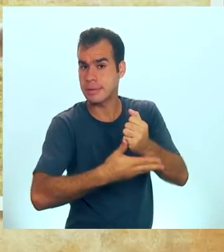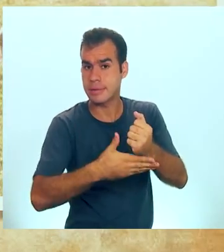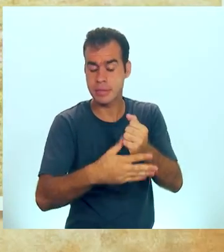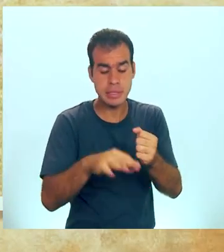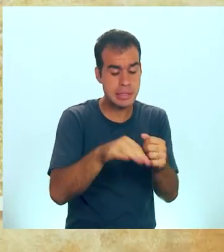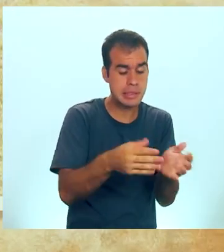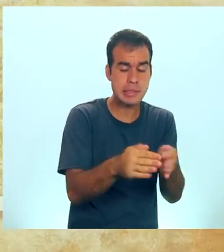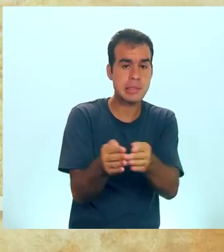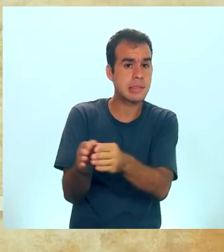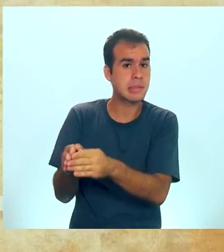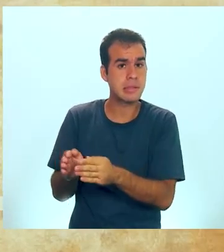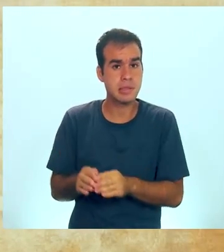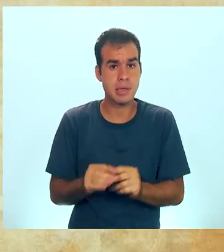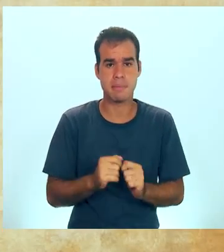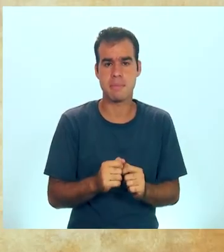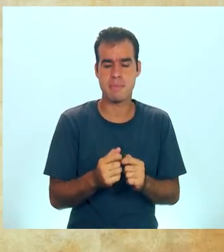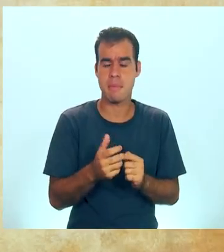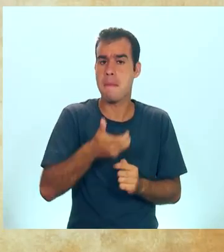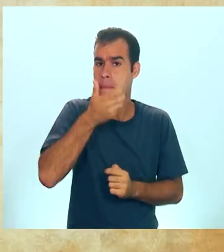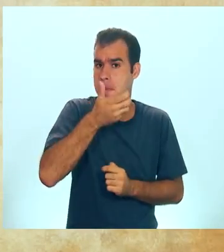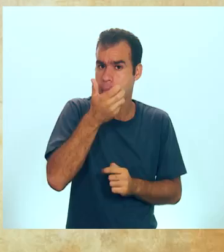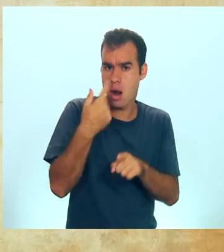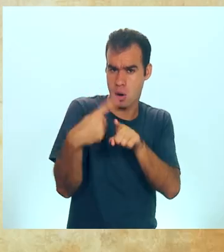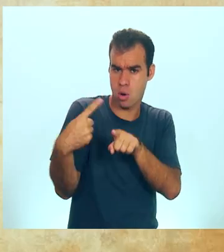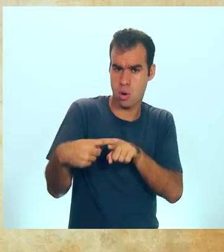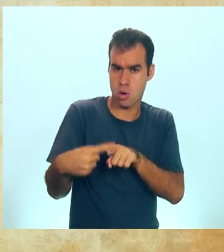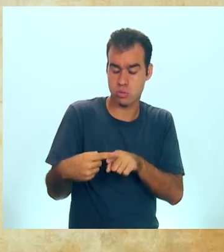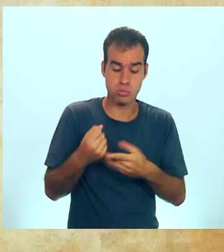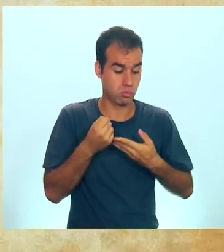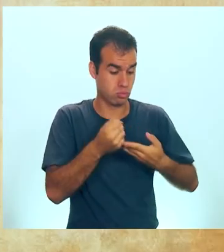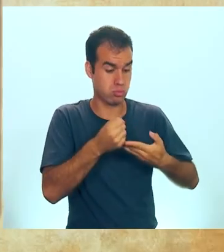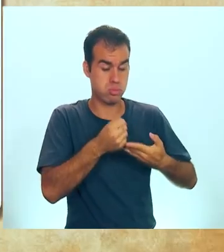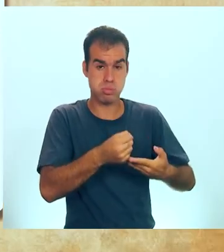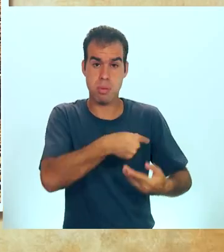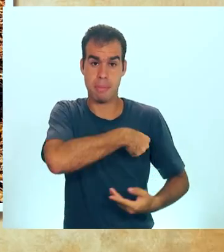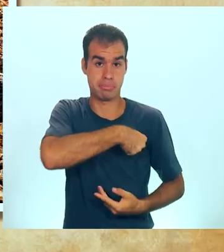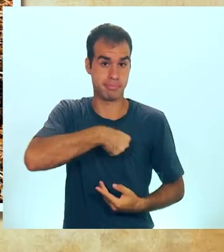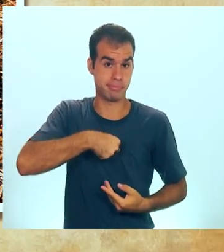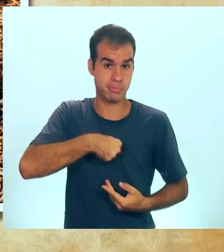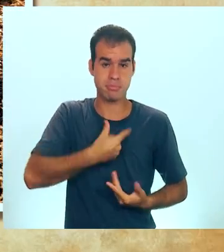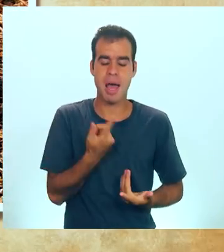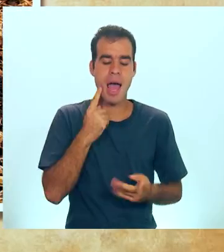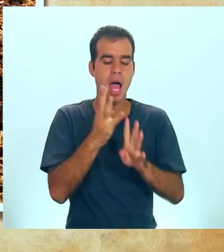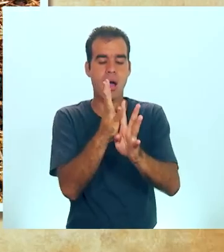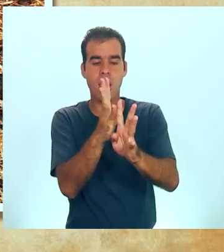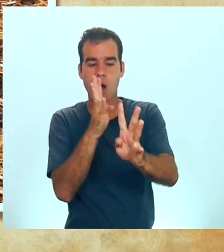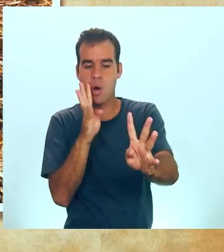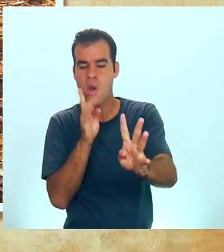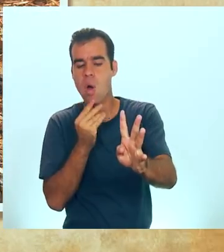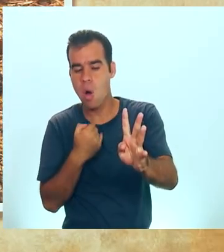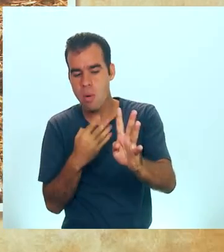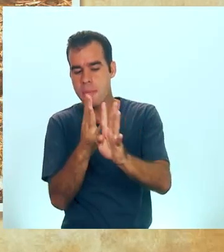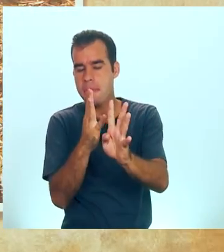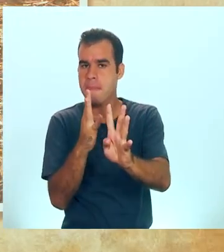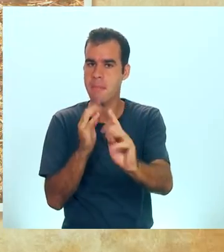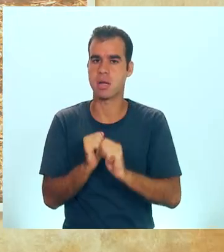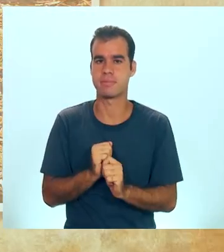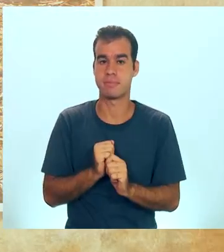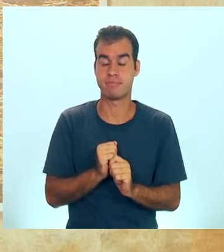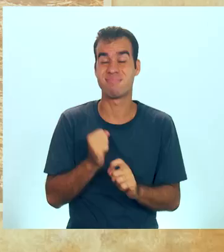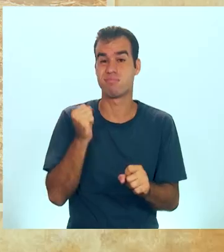recogidas de mango. Ayudamos al Ministerio del Interior en la organización de la escuela. Es decir, ha sido un tiempo de